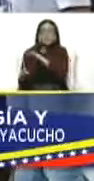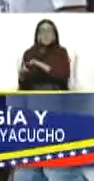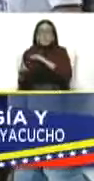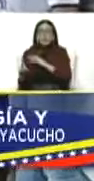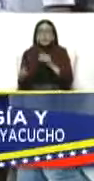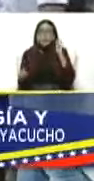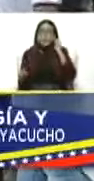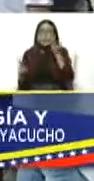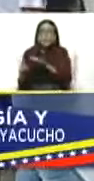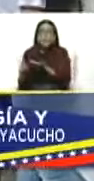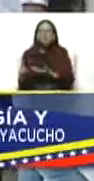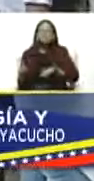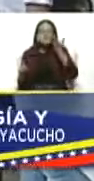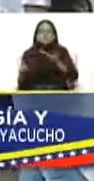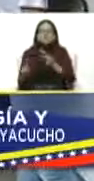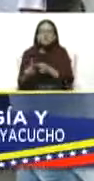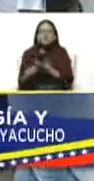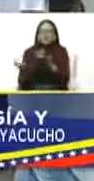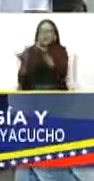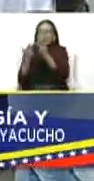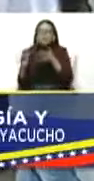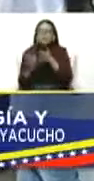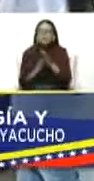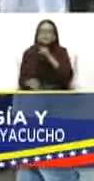presidente, de manera, todos los jueves,